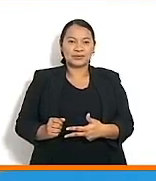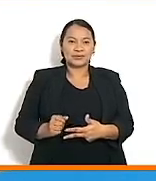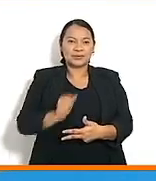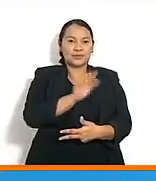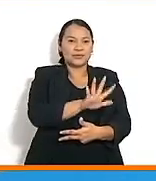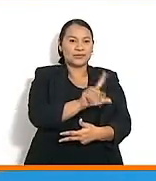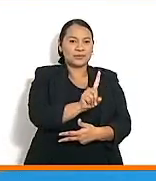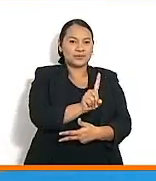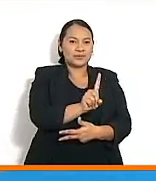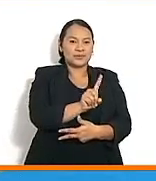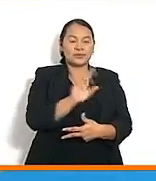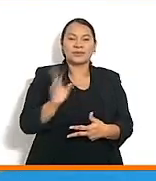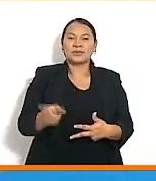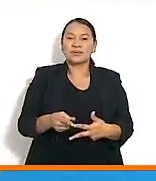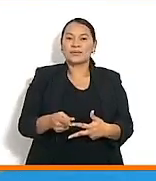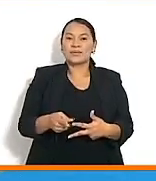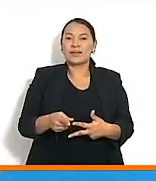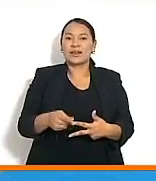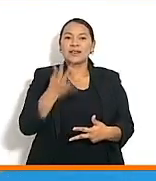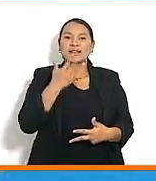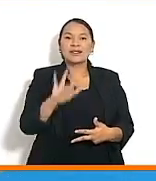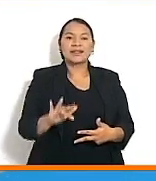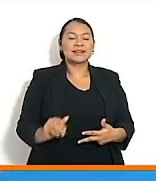51, segundo número, suerte.